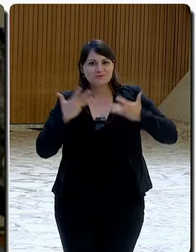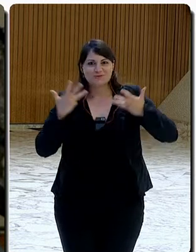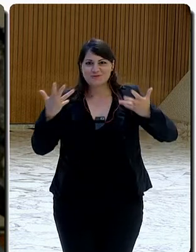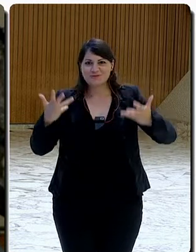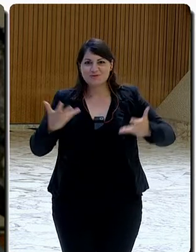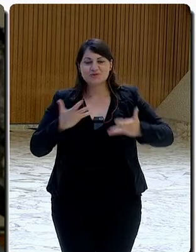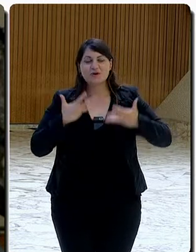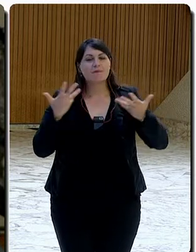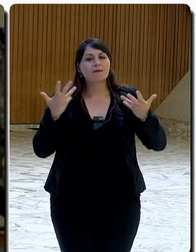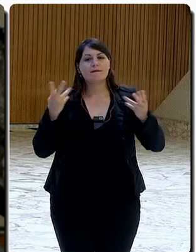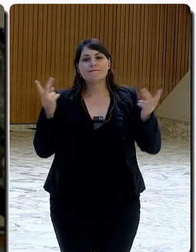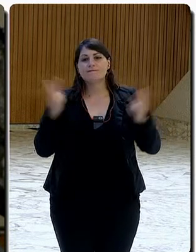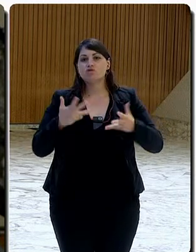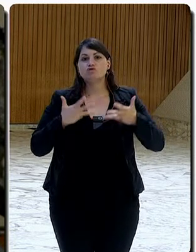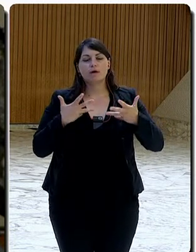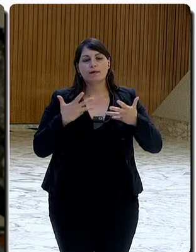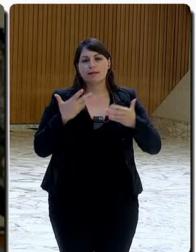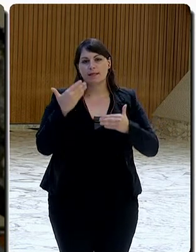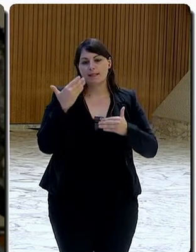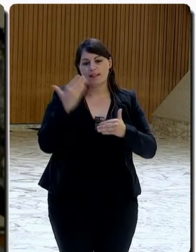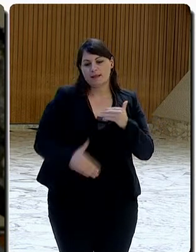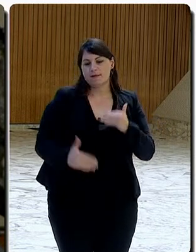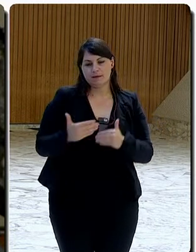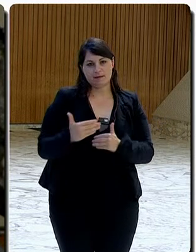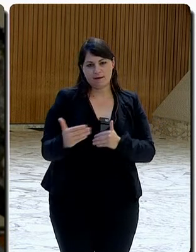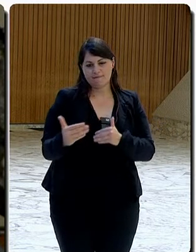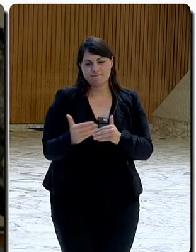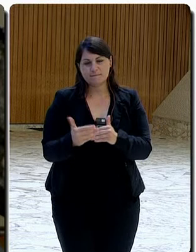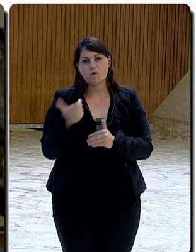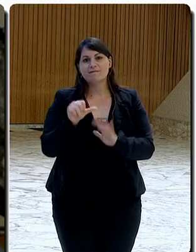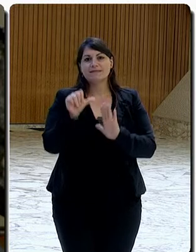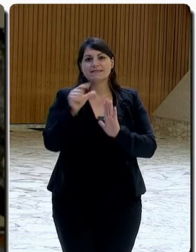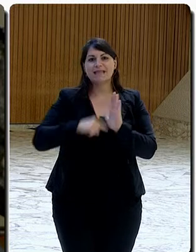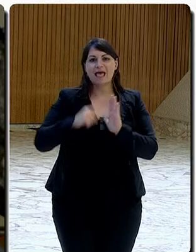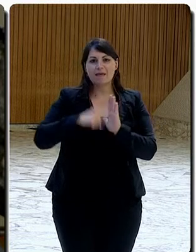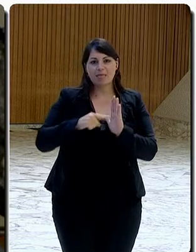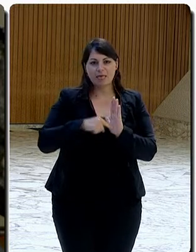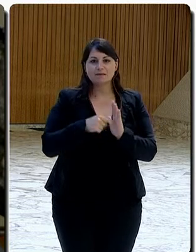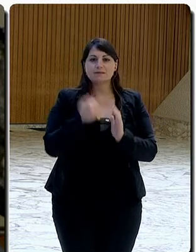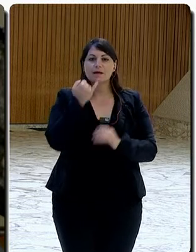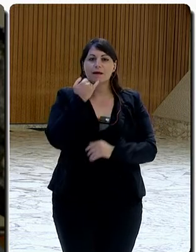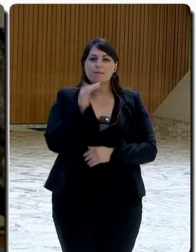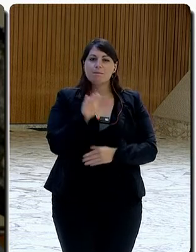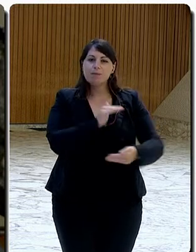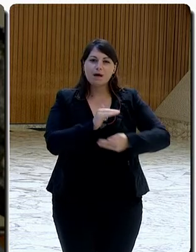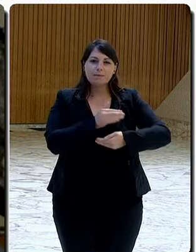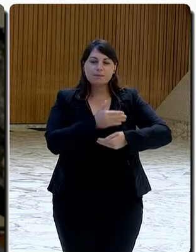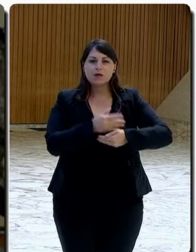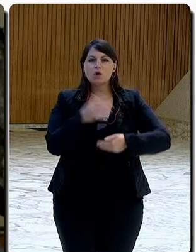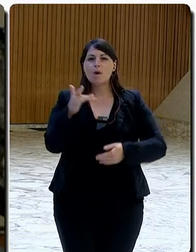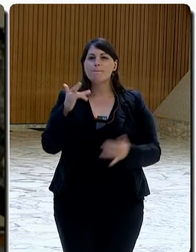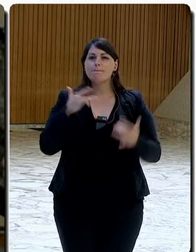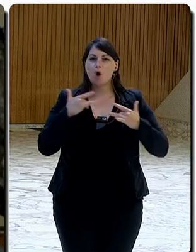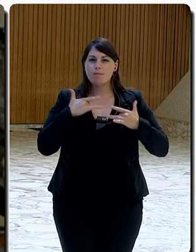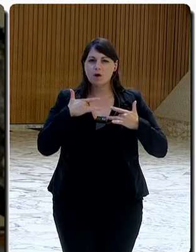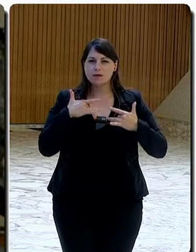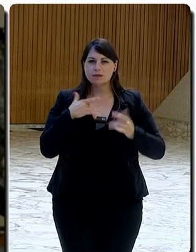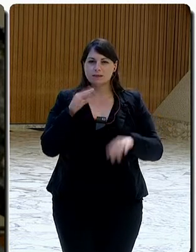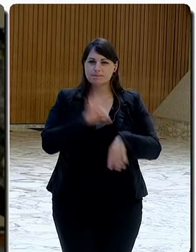meses, el niño tenía pulmonía, se estaba muriendo. Los médicos no podían hacer nada para